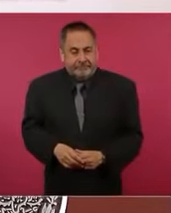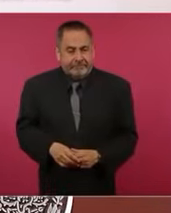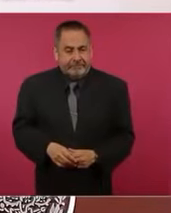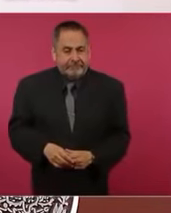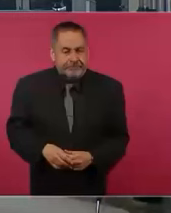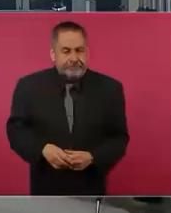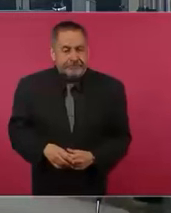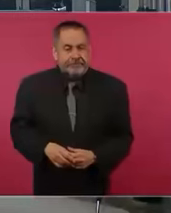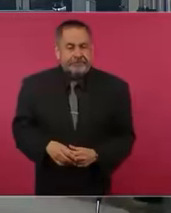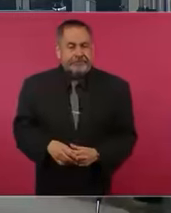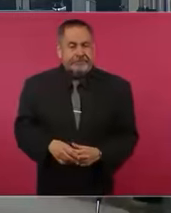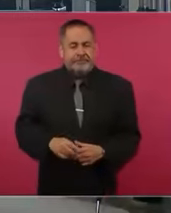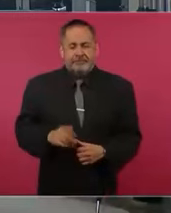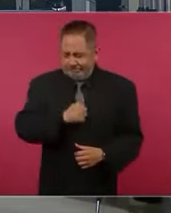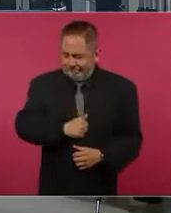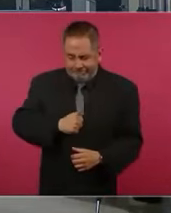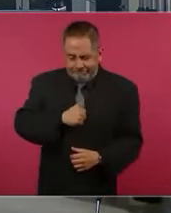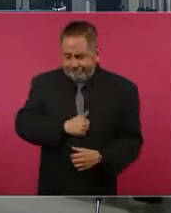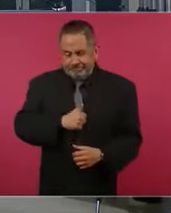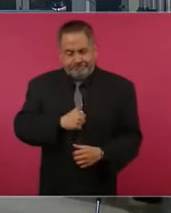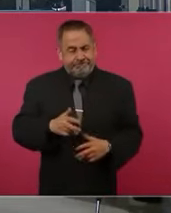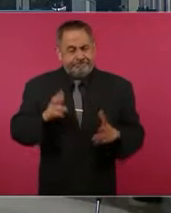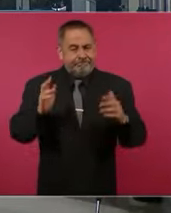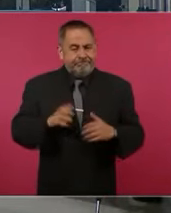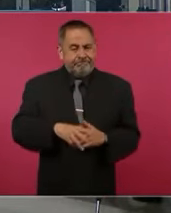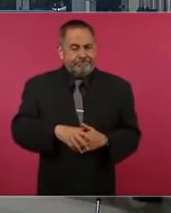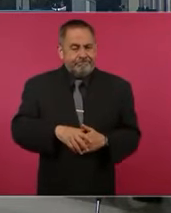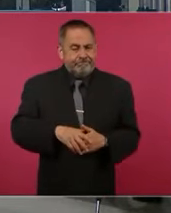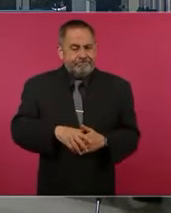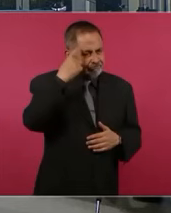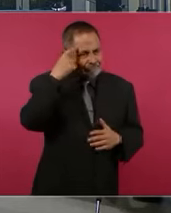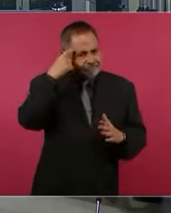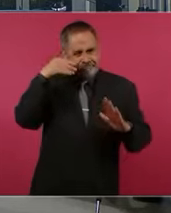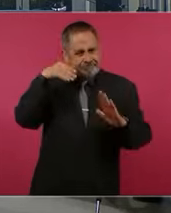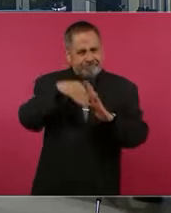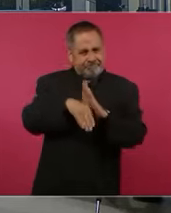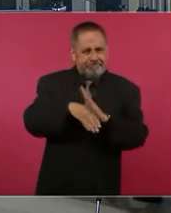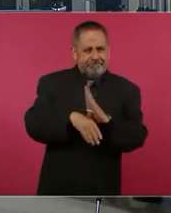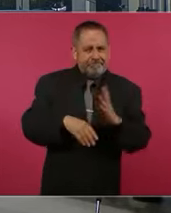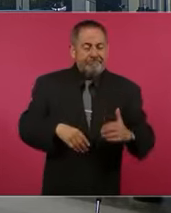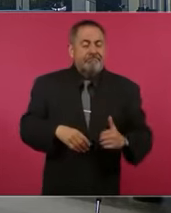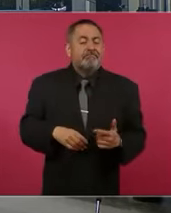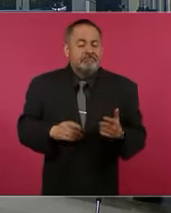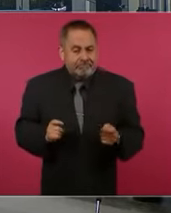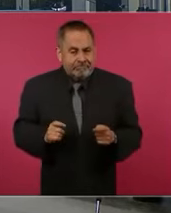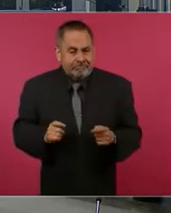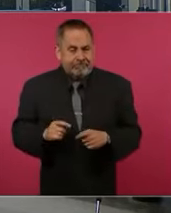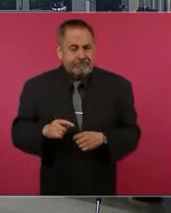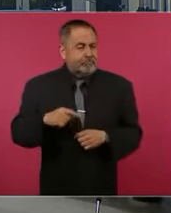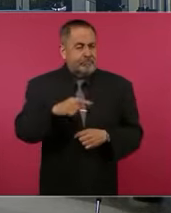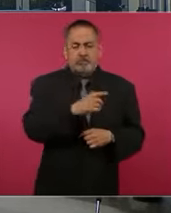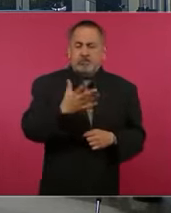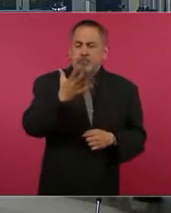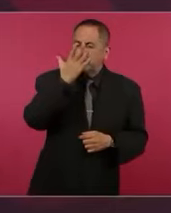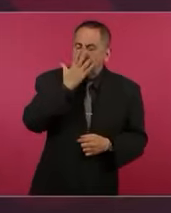Una de las cosas lamentables de los periodos de decadencia es el nivel de